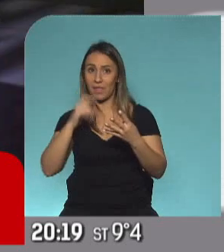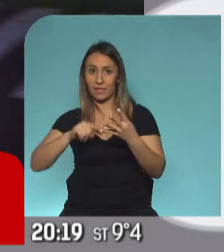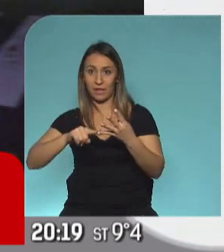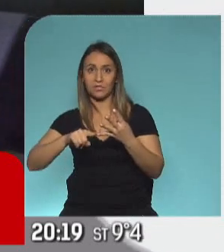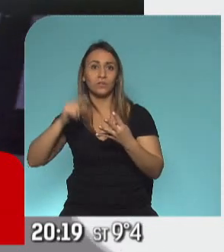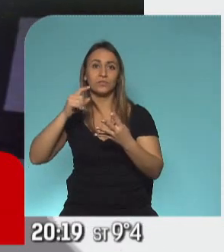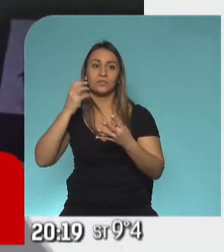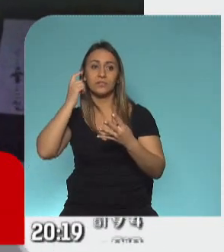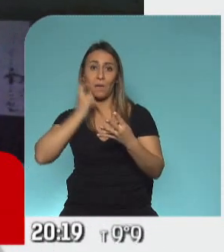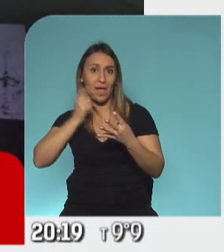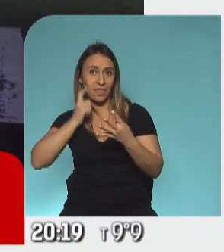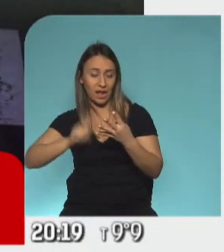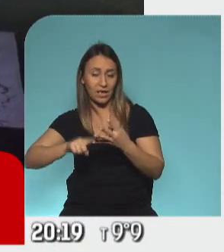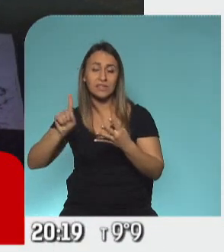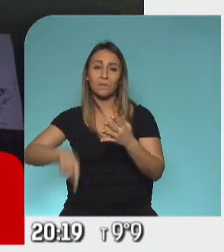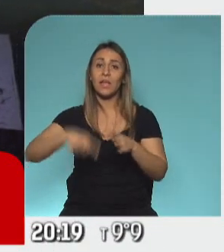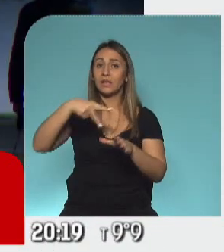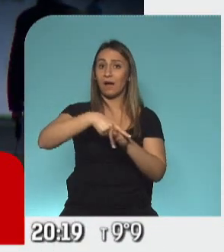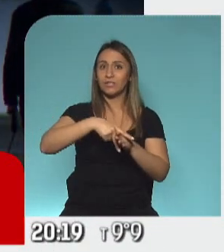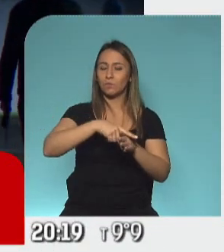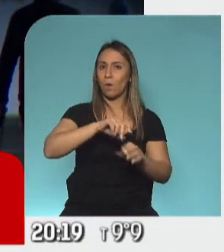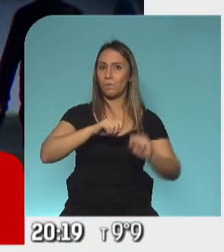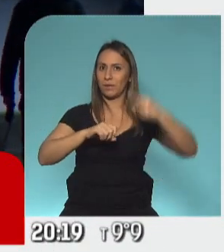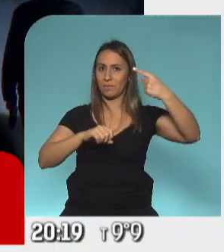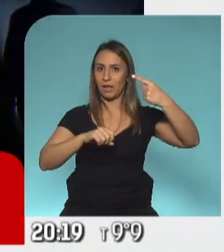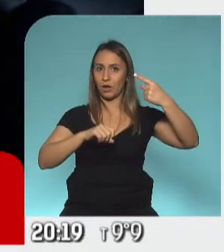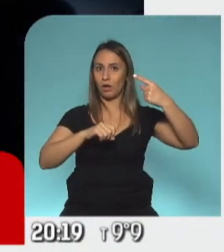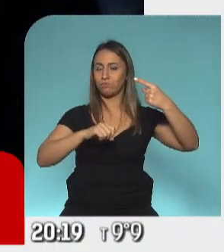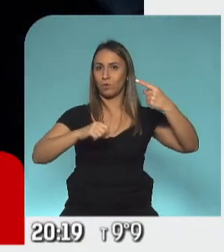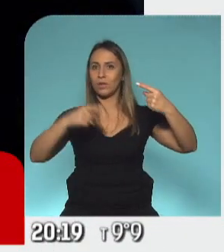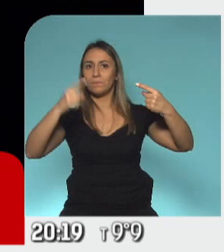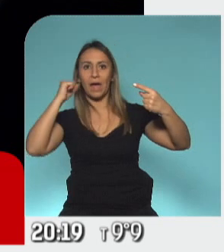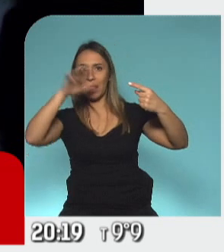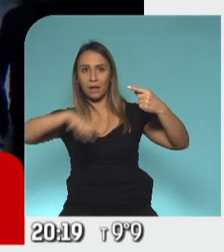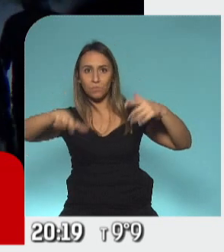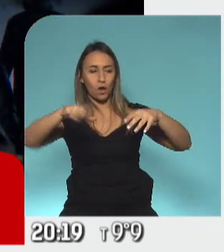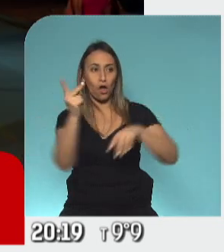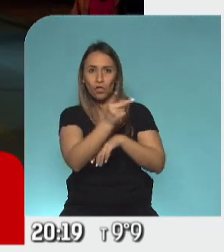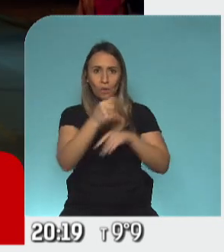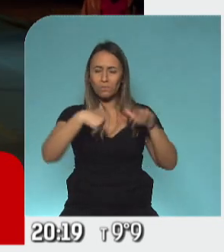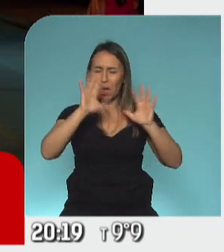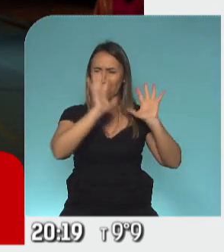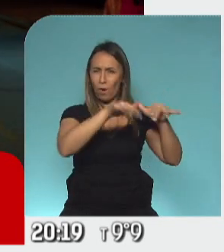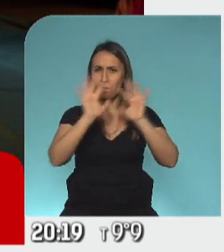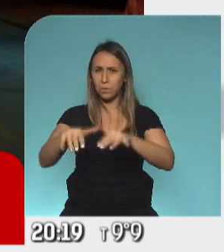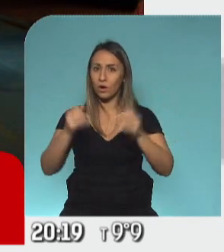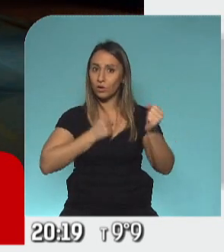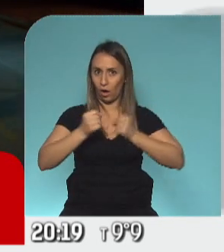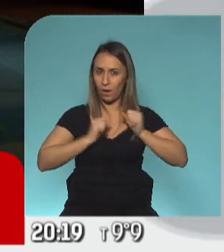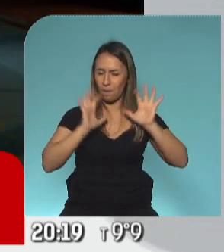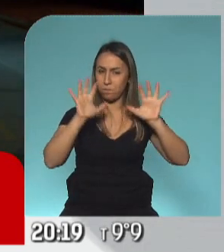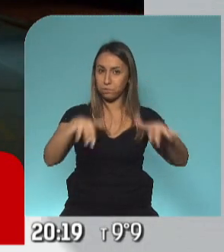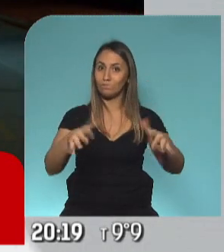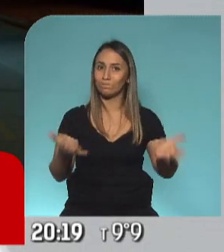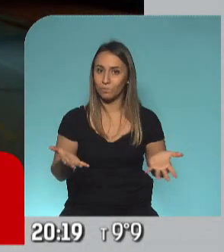en el caso de Caballito se pone primero junto con Palermo, ¿no? Es muy gráfico lo que